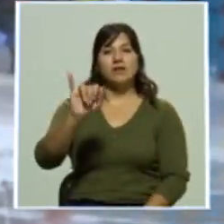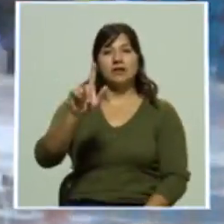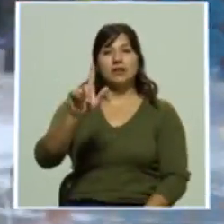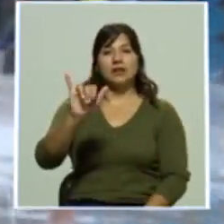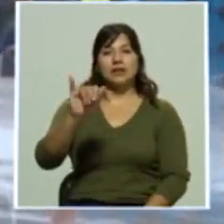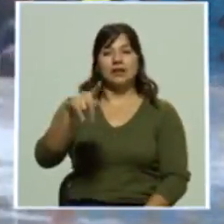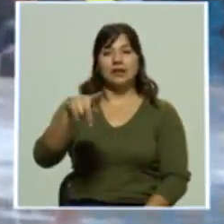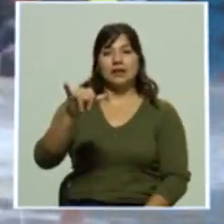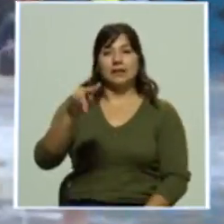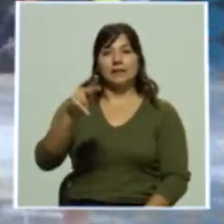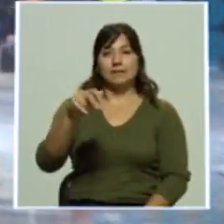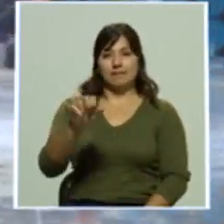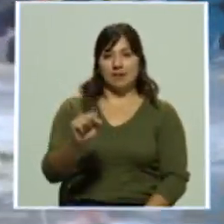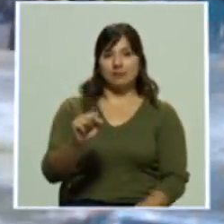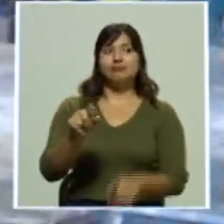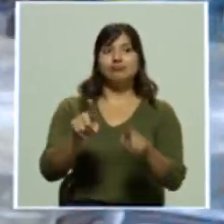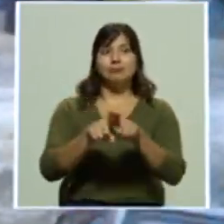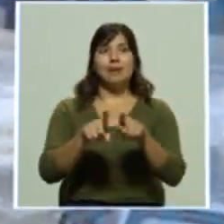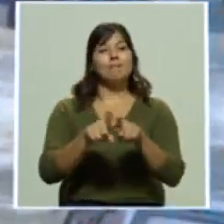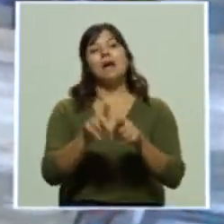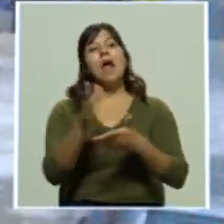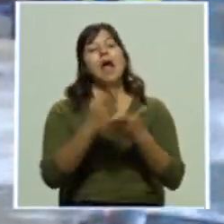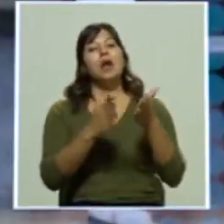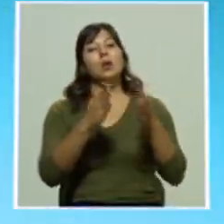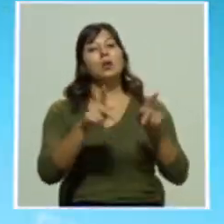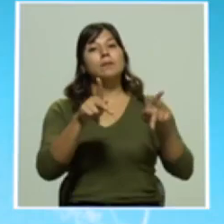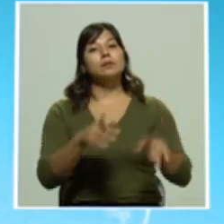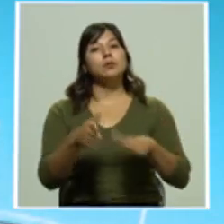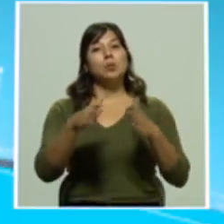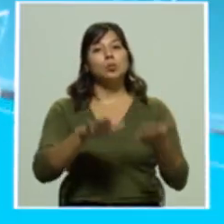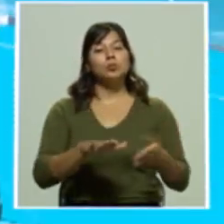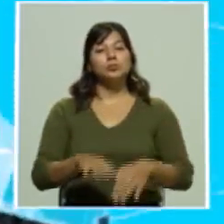causó muertes en otras partes del archipiélago.